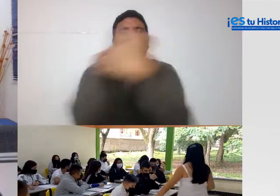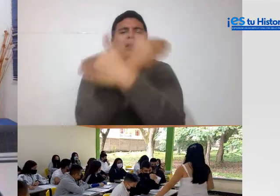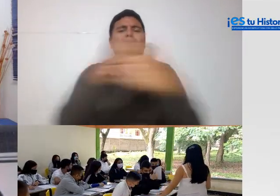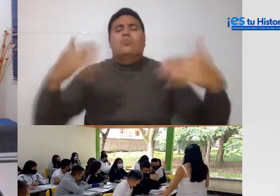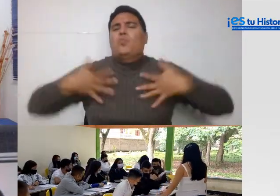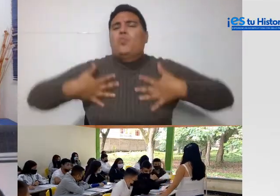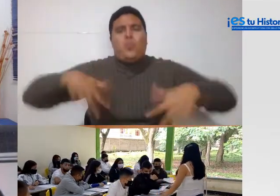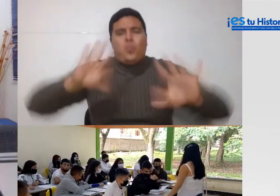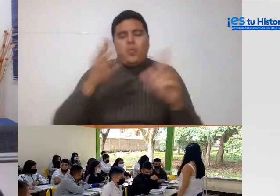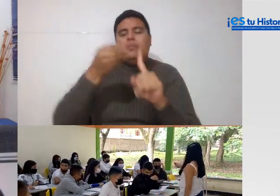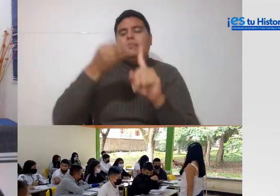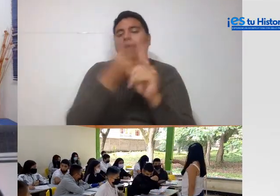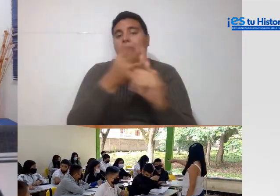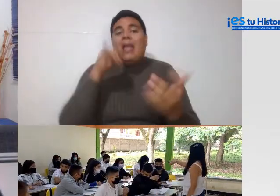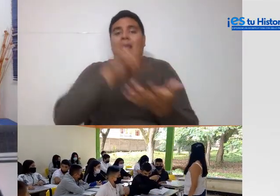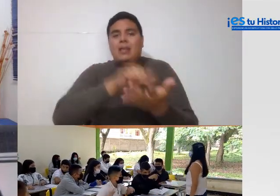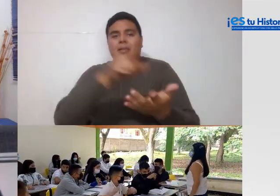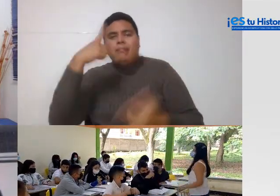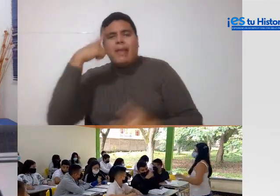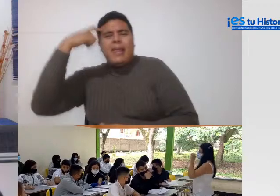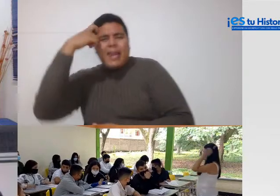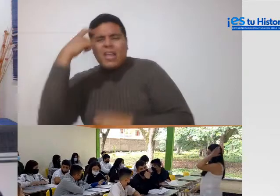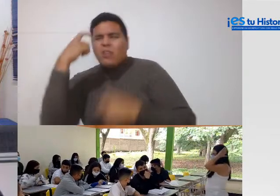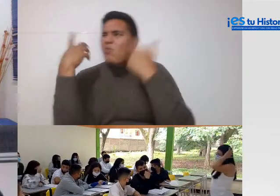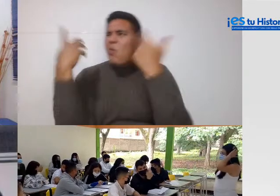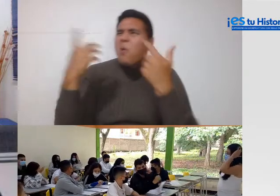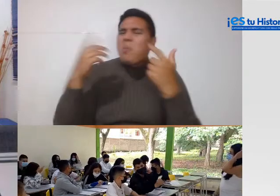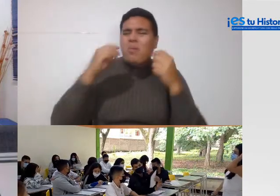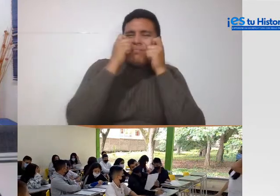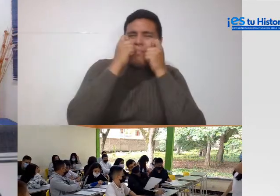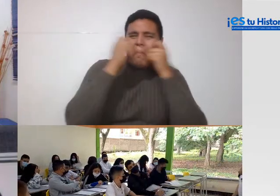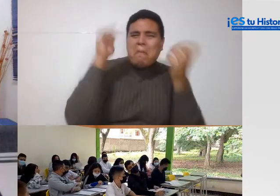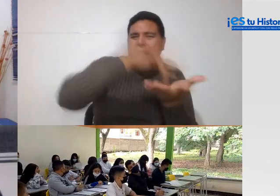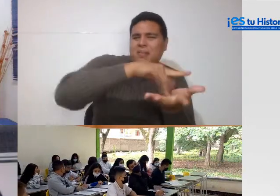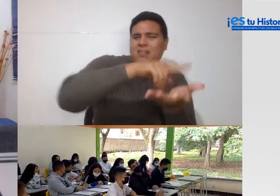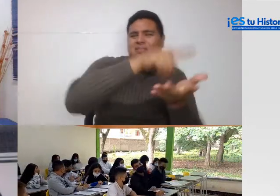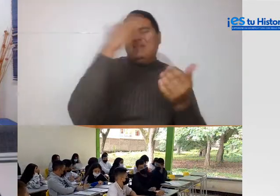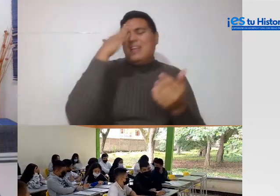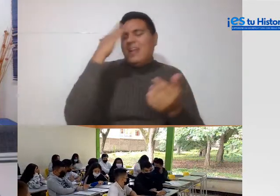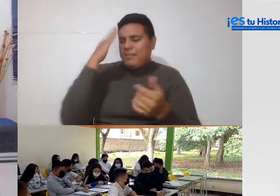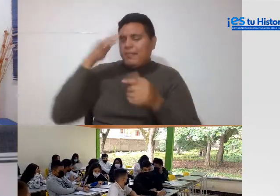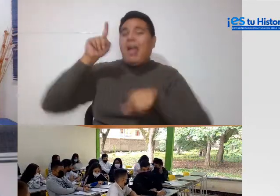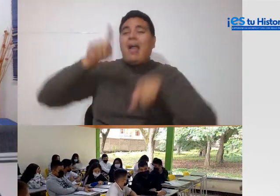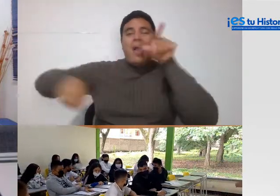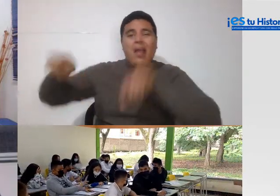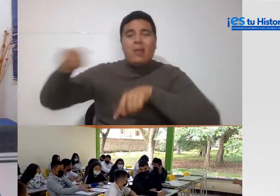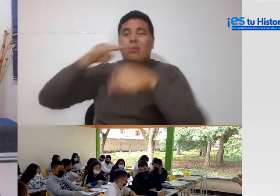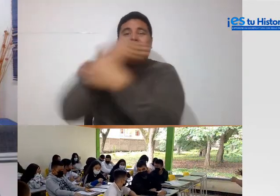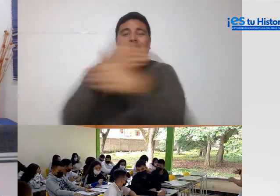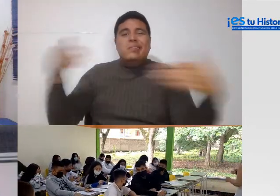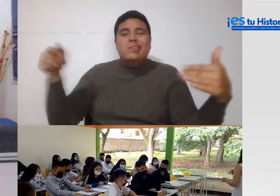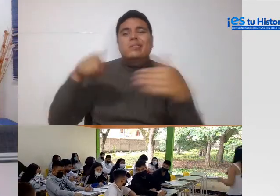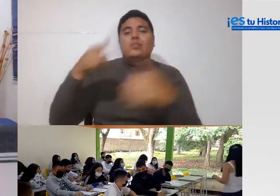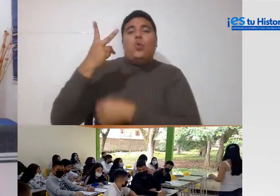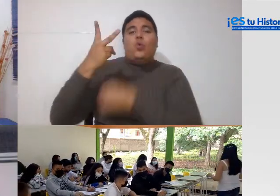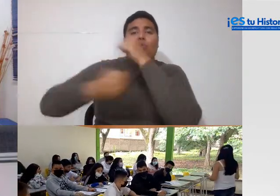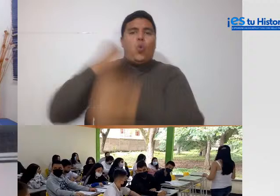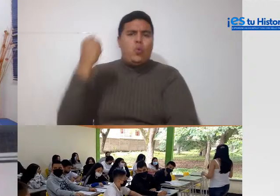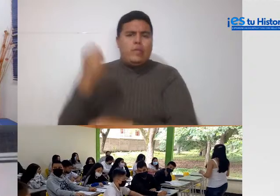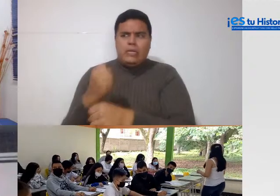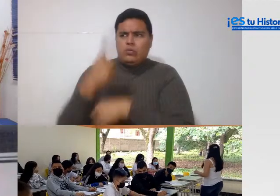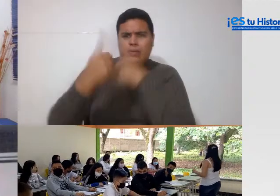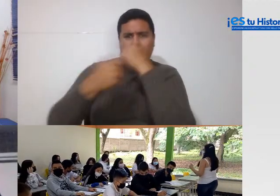los nuevos retos que teníamos para asumir con los niños que llegaban casi 1 año y medio, 2 años de estar en una casa a tener